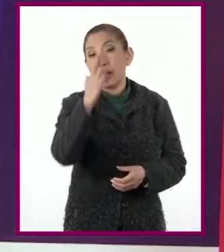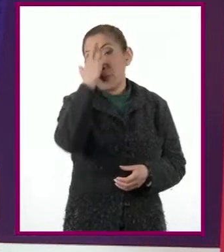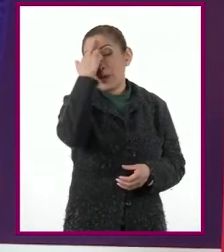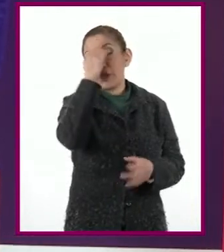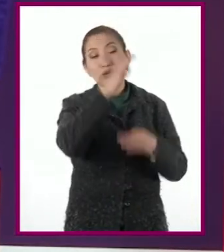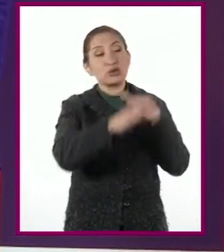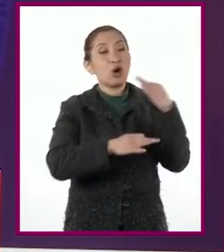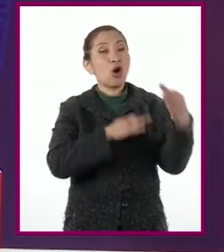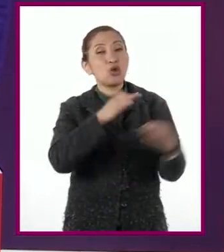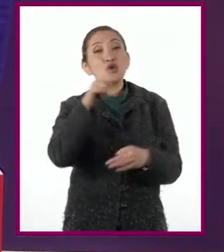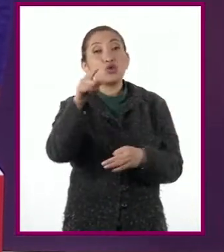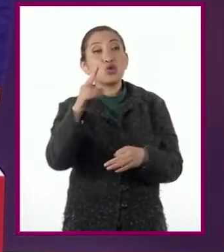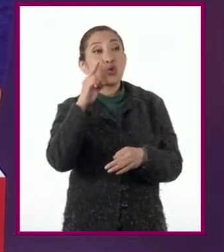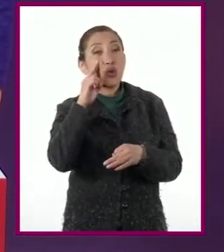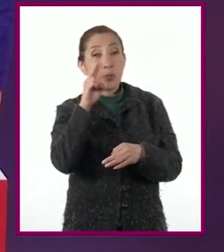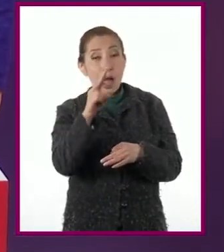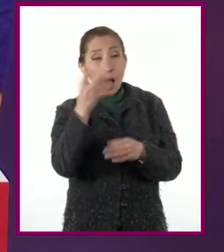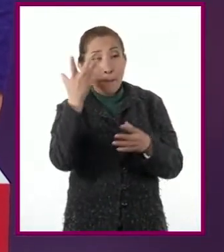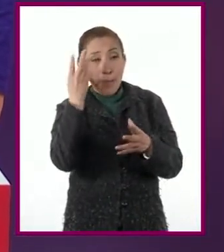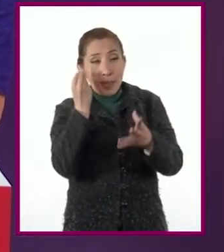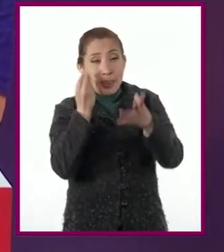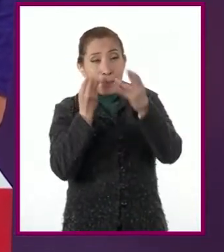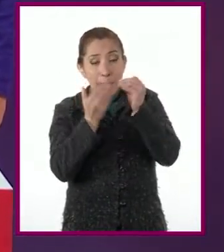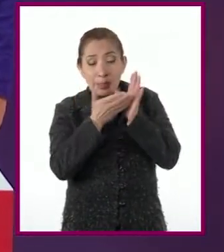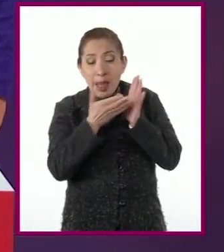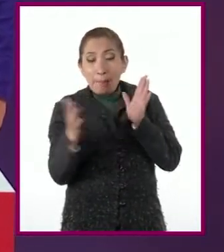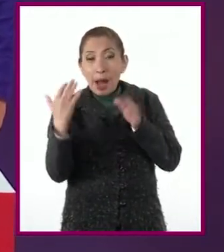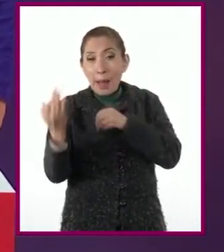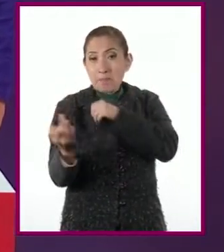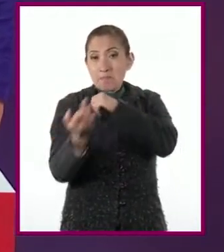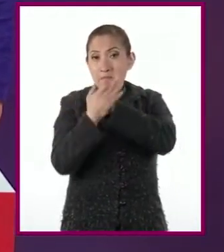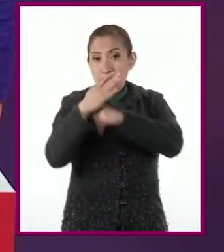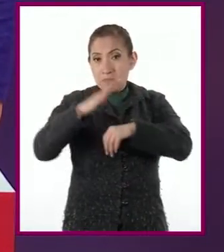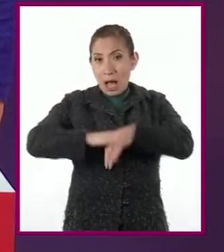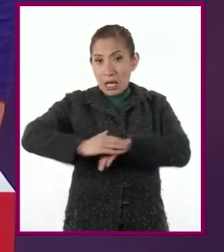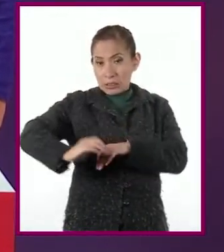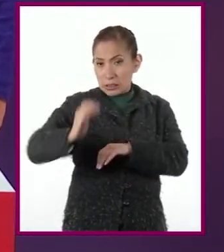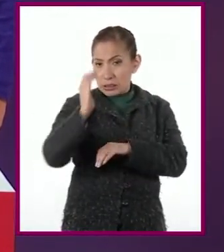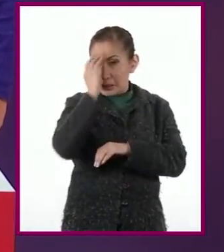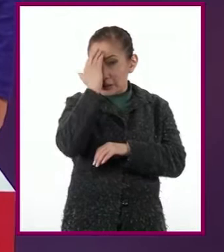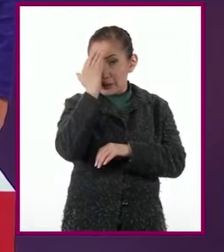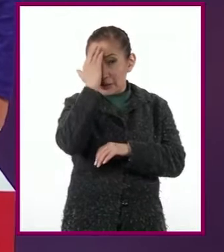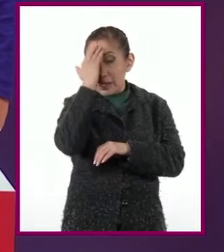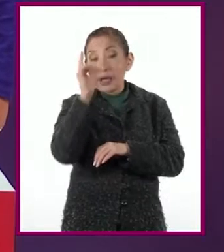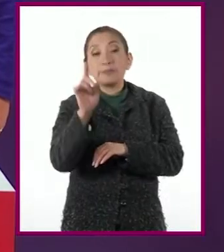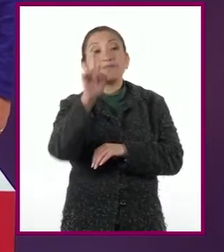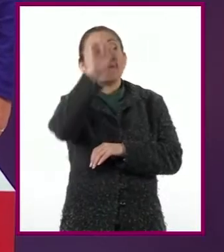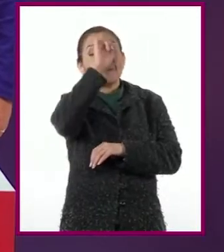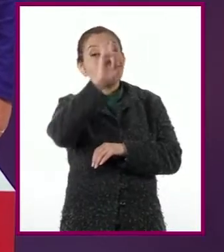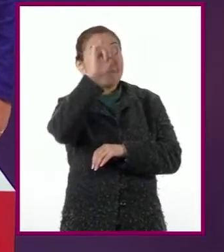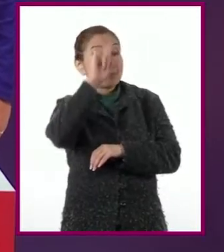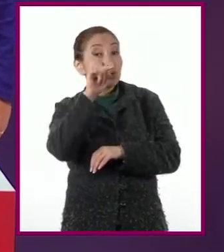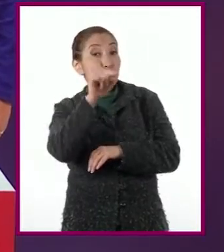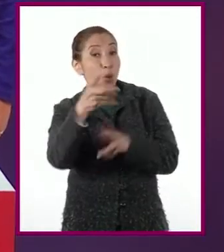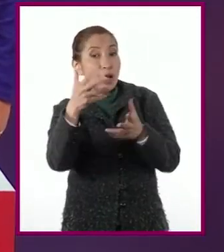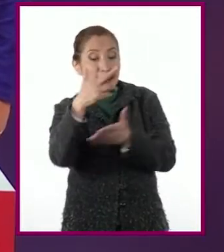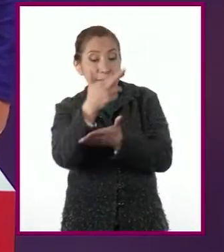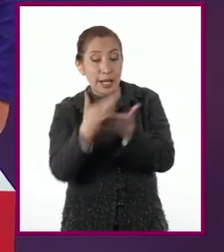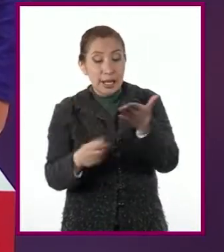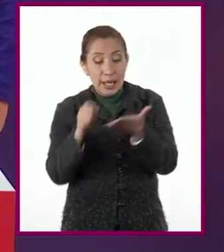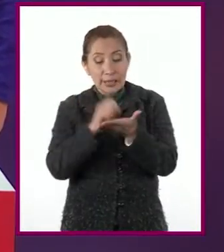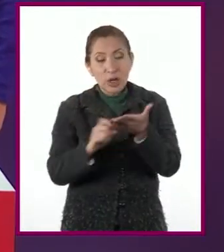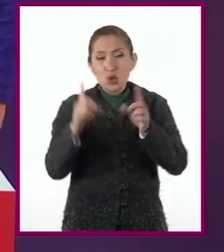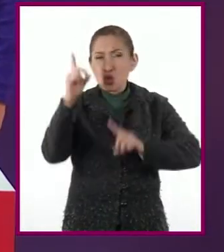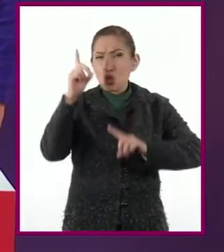que todo lo que veamos en esta sesión es para reforzar su conocimiento, así que les recomiendo llevar un registro de